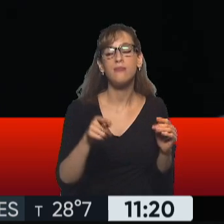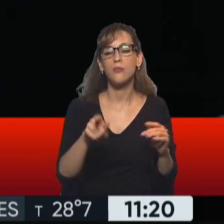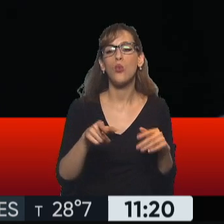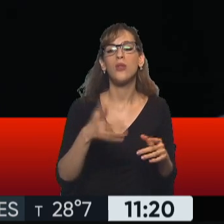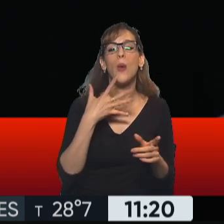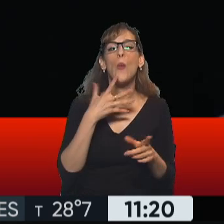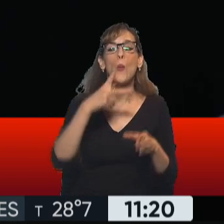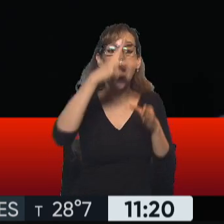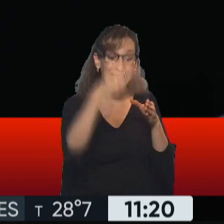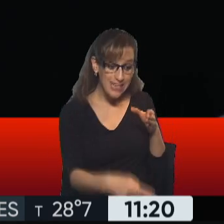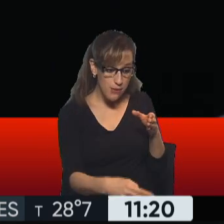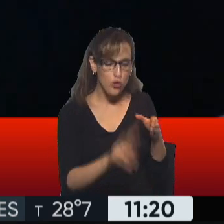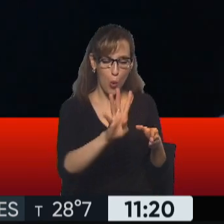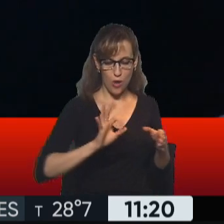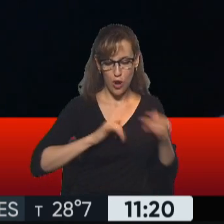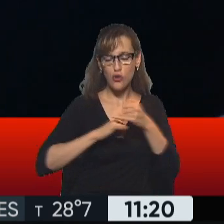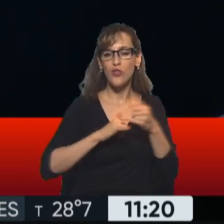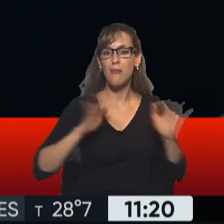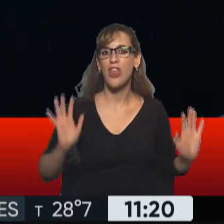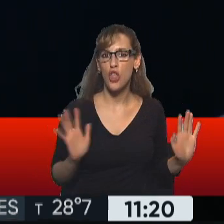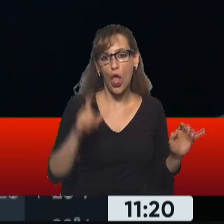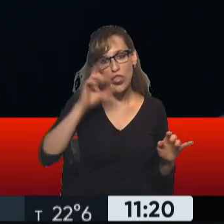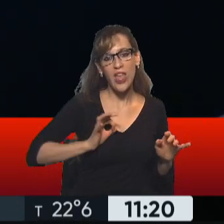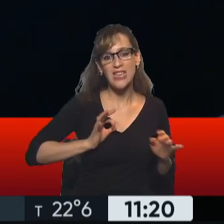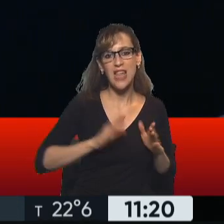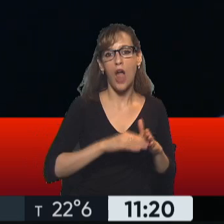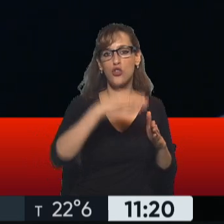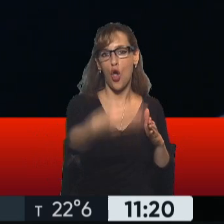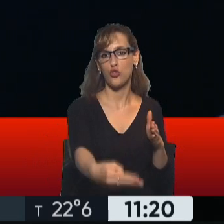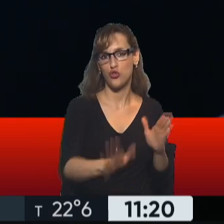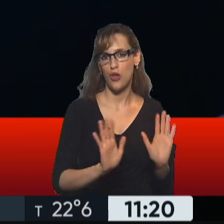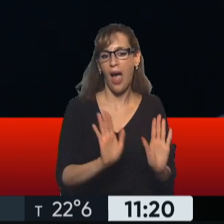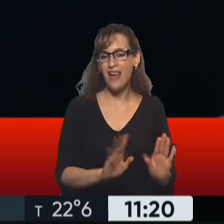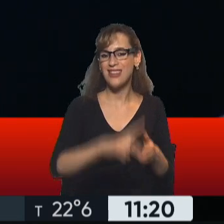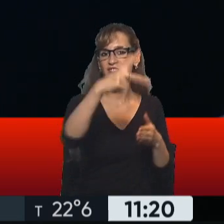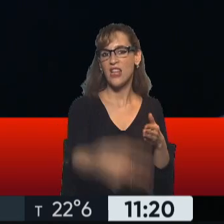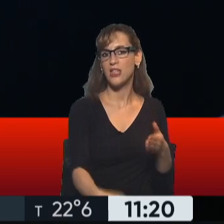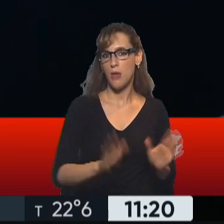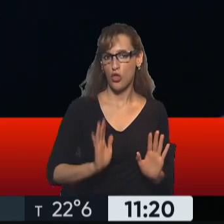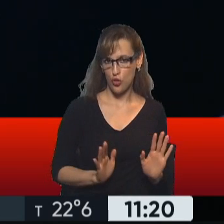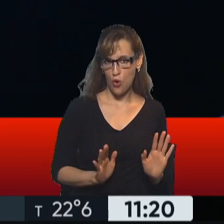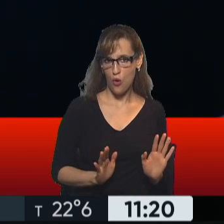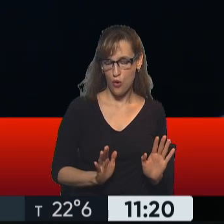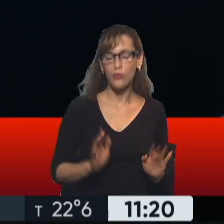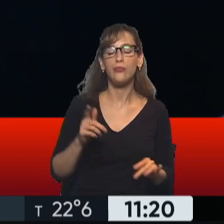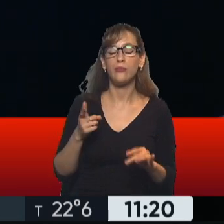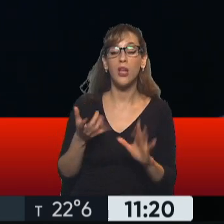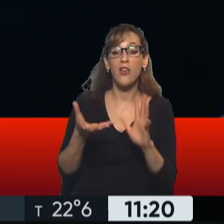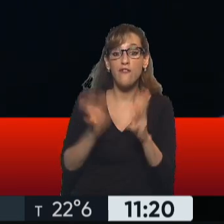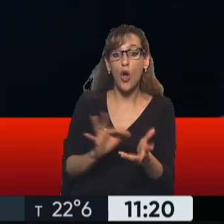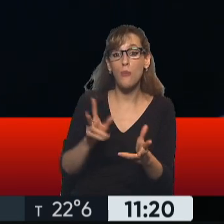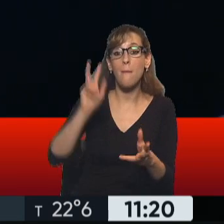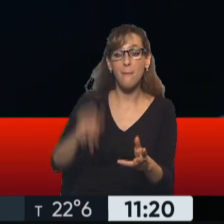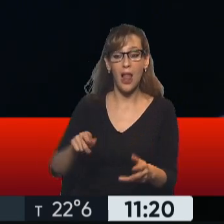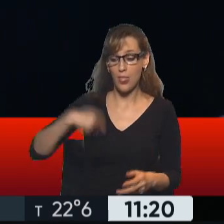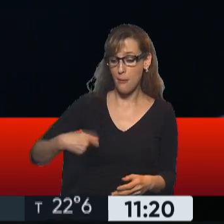una madurez de 4 años y medio a 10 años desde el momento del desembolso. Y el cronograma de desembolsos va a